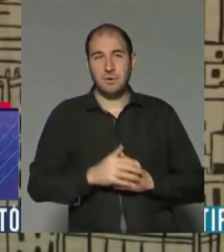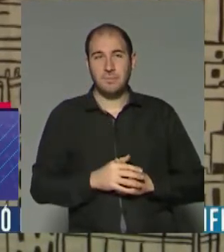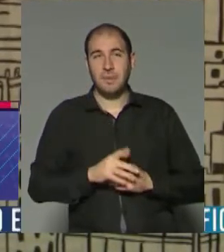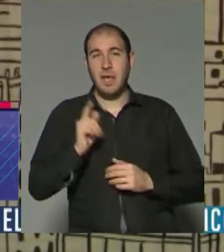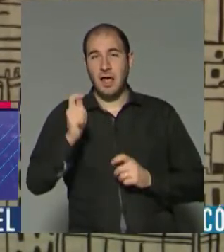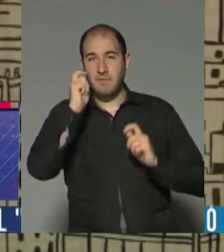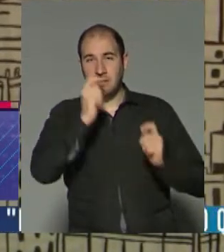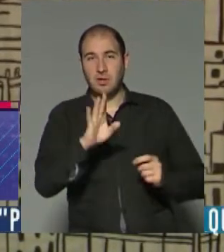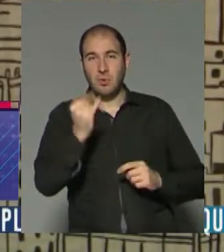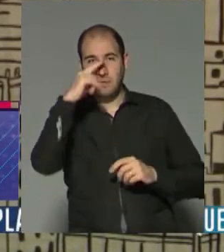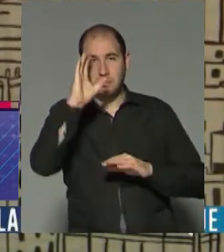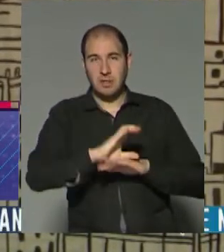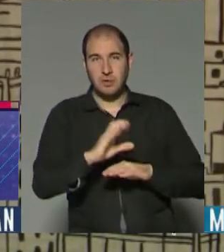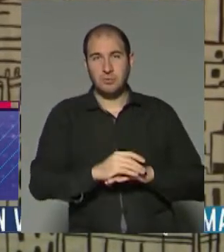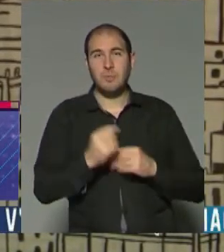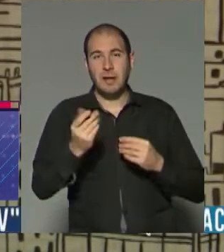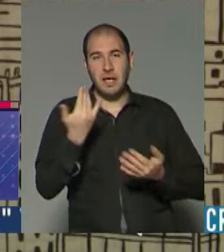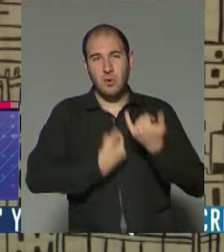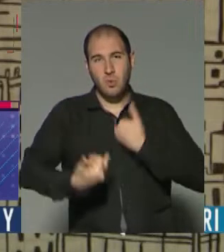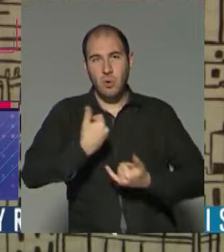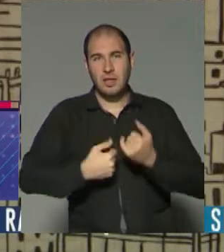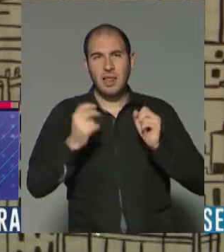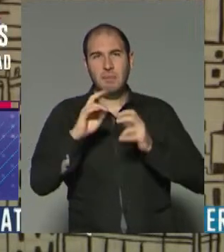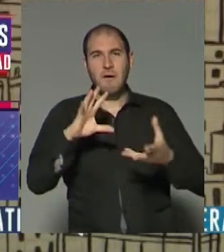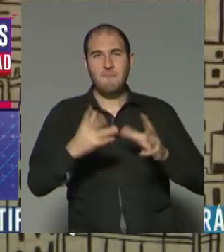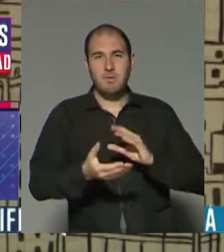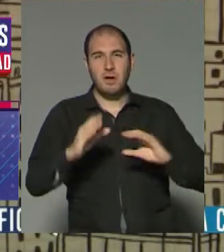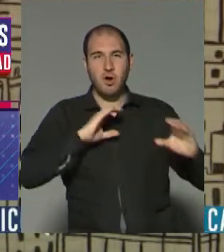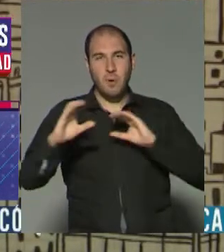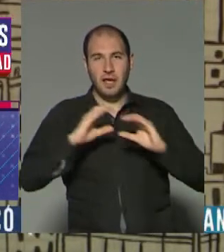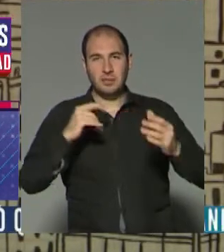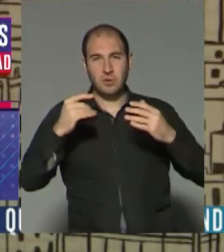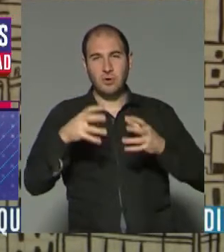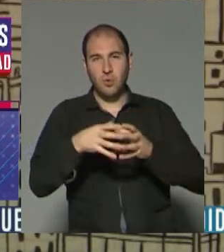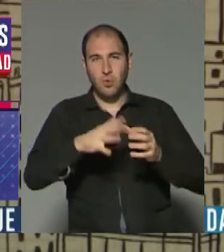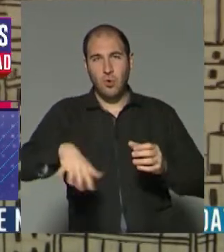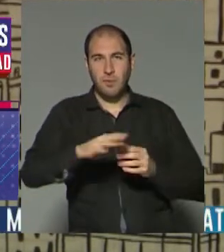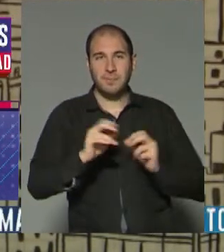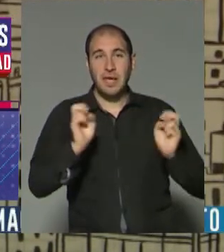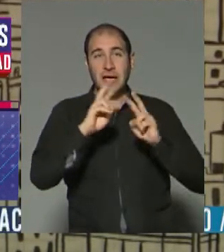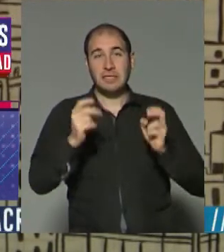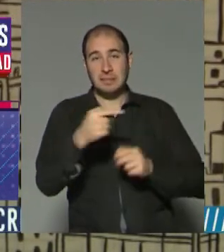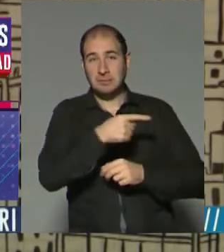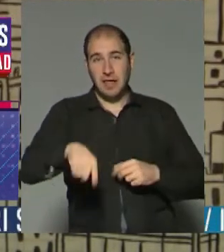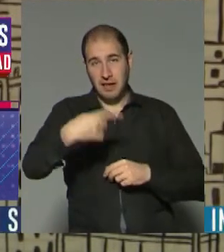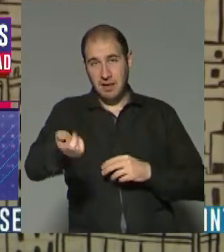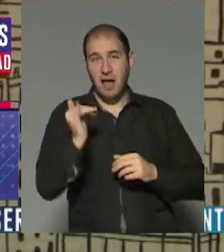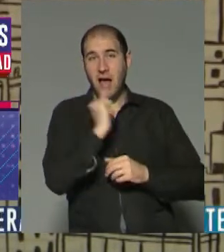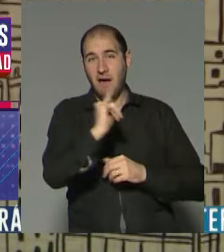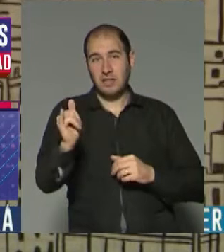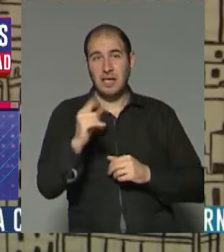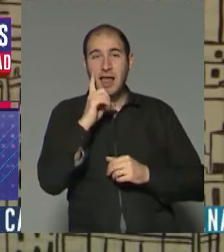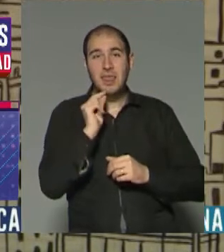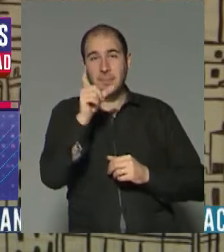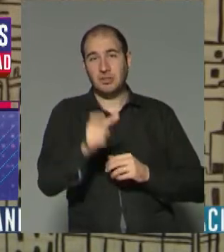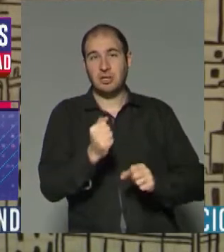que visitó la Universidad Nacional de Cuyo para hablar sobre los formatos de comunicación corporativa. Con respecto a la semana que viene, les avisamos que es el Día